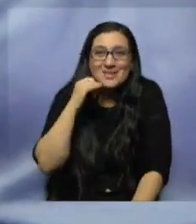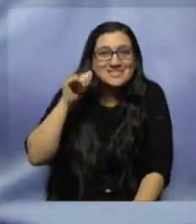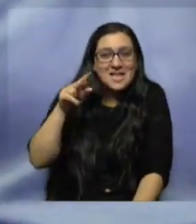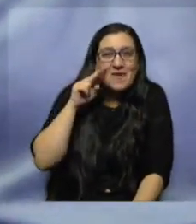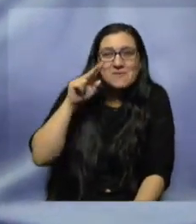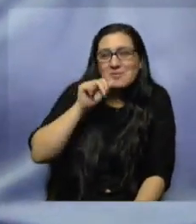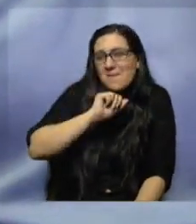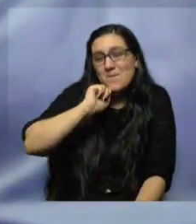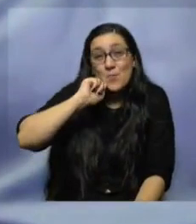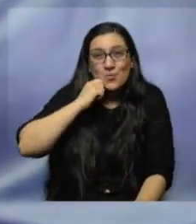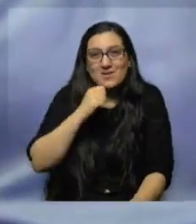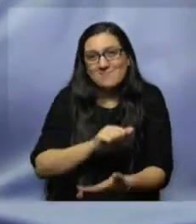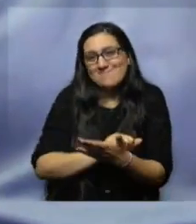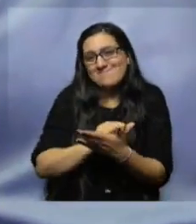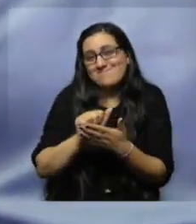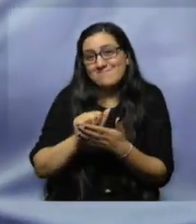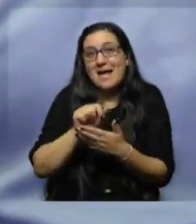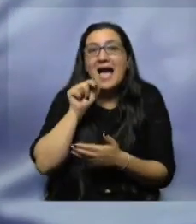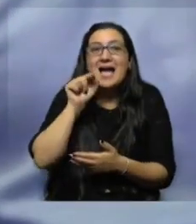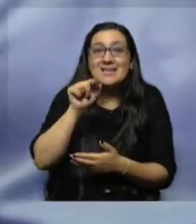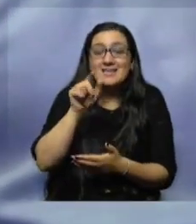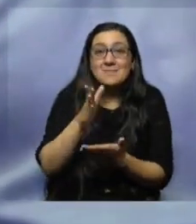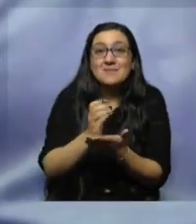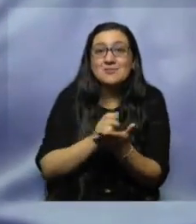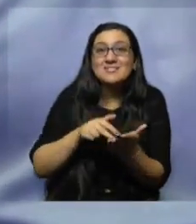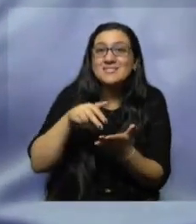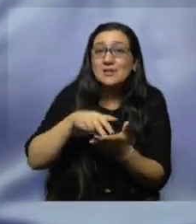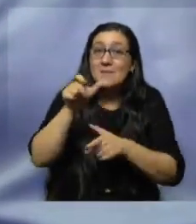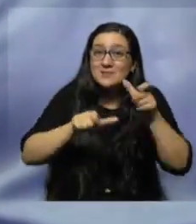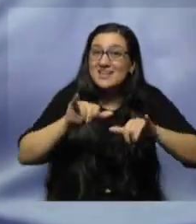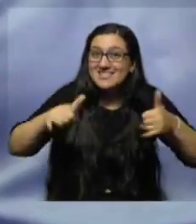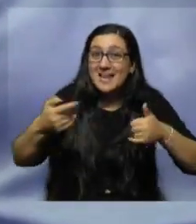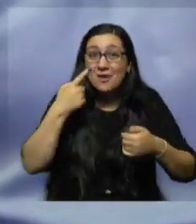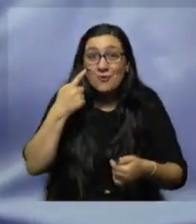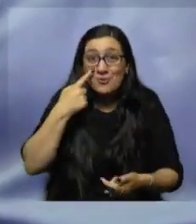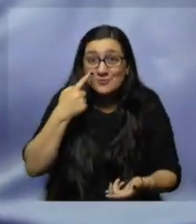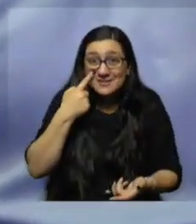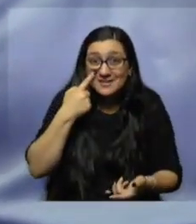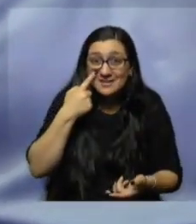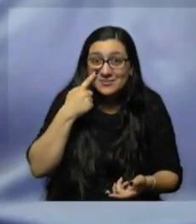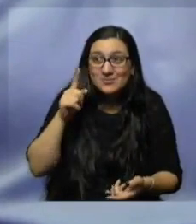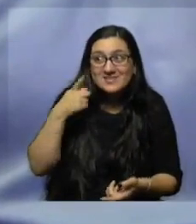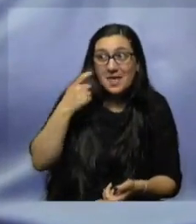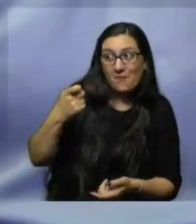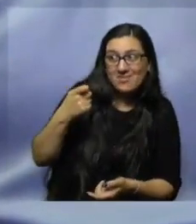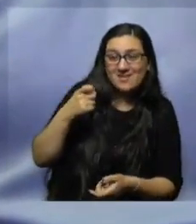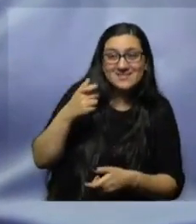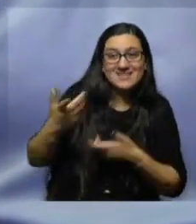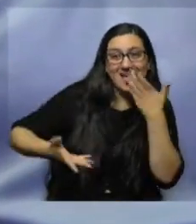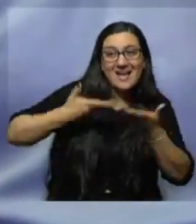lindísima, ahí en Salto, por ejemplo, la gente la conoce, ustedes ven que cantan, la cantan esta canción, ¿la